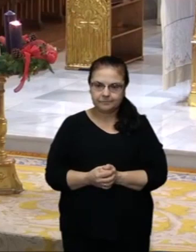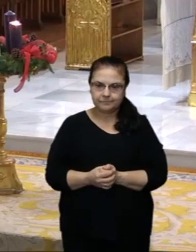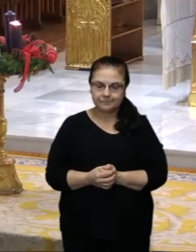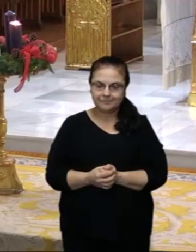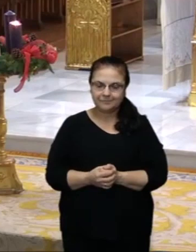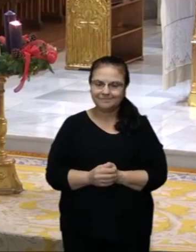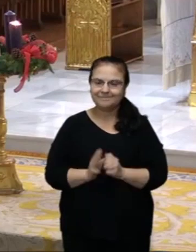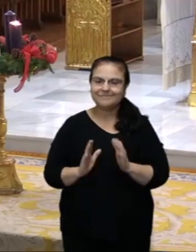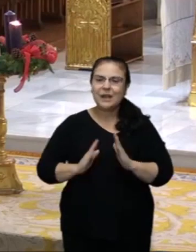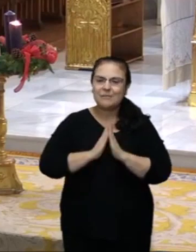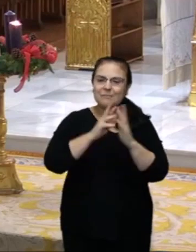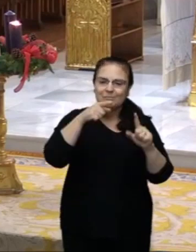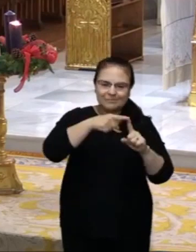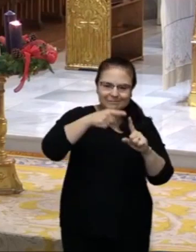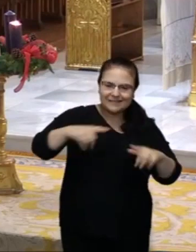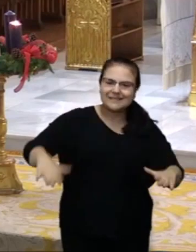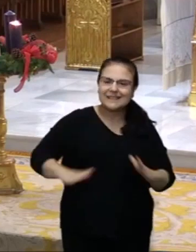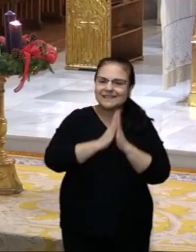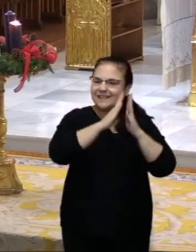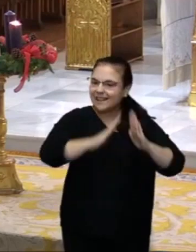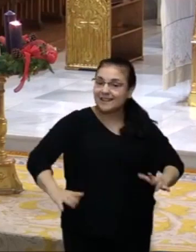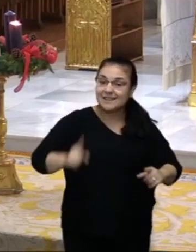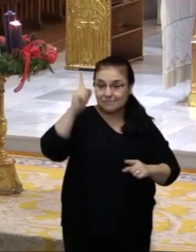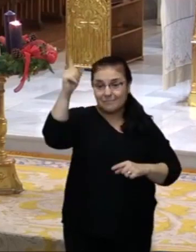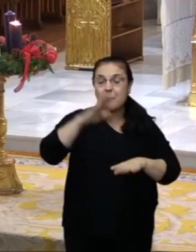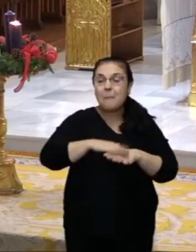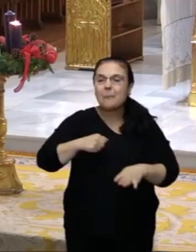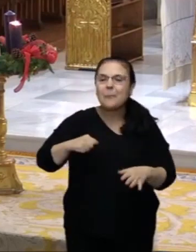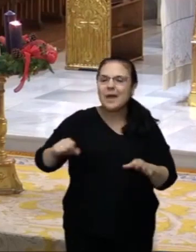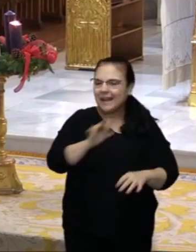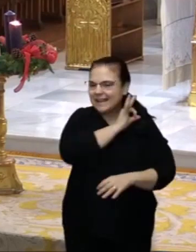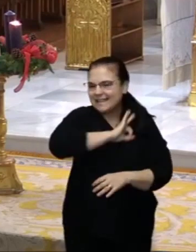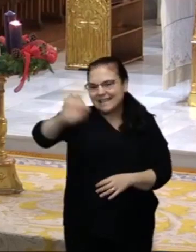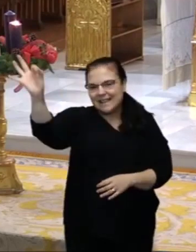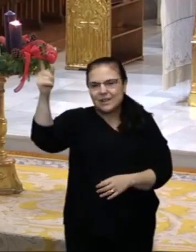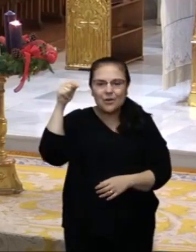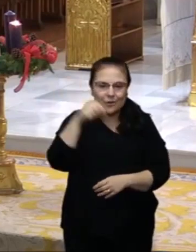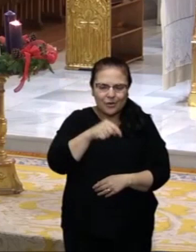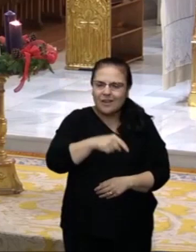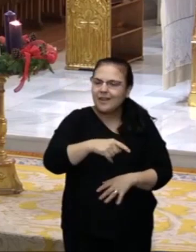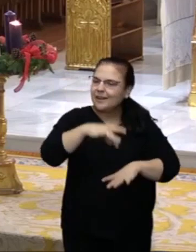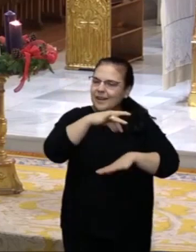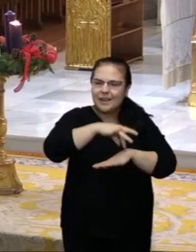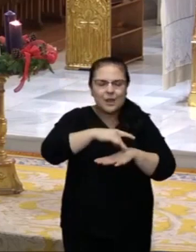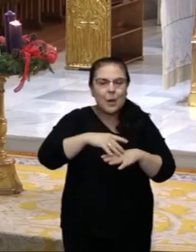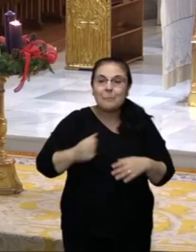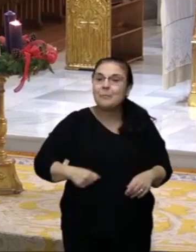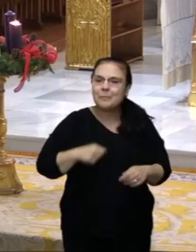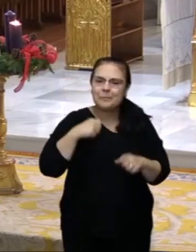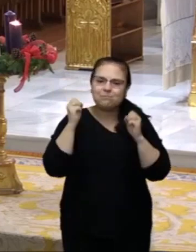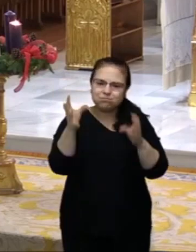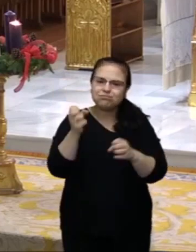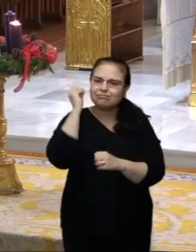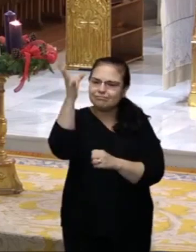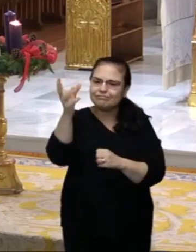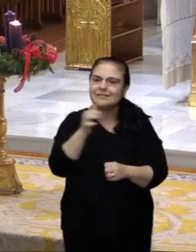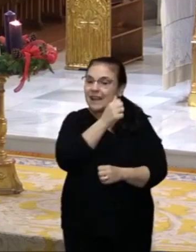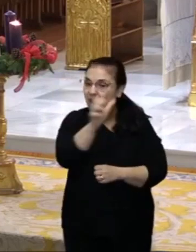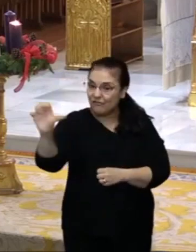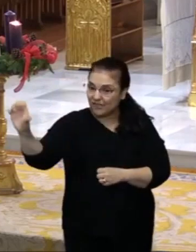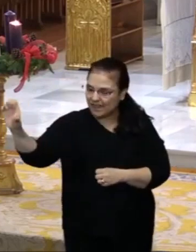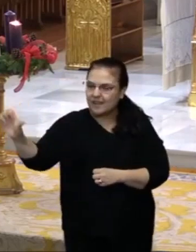Por la Santa Iglesia de Dios, para que el Señor suscite en ella doctores y predicadores de la fe